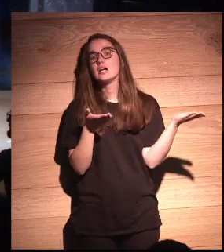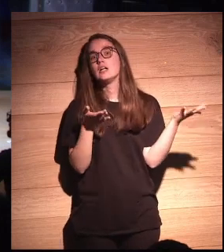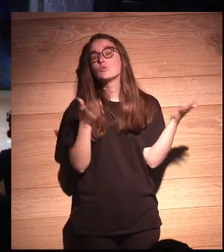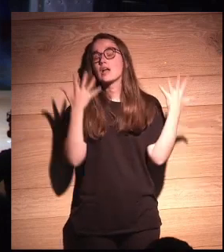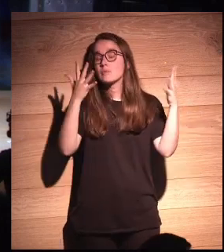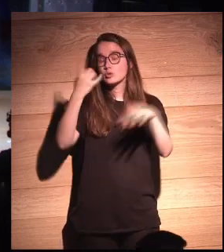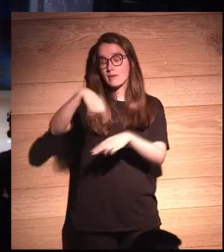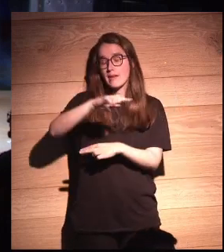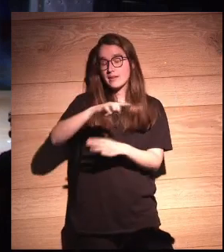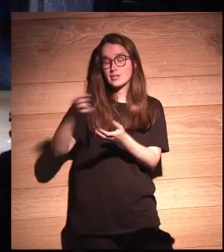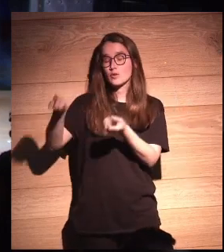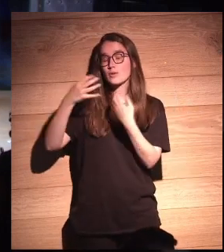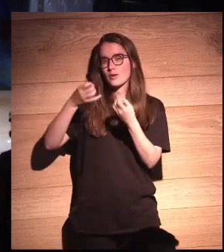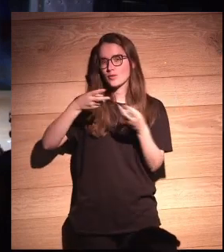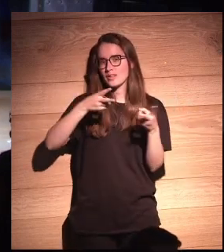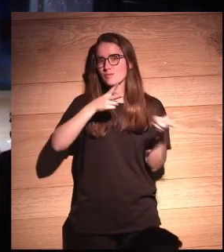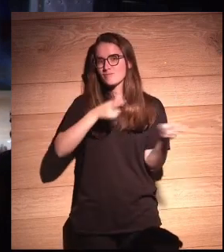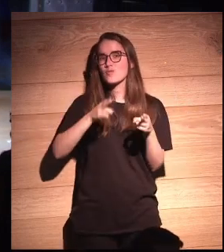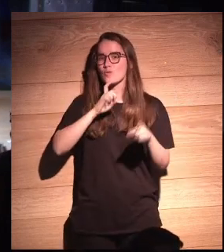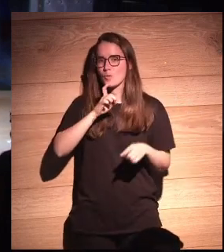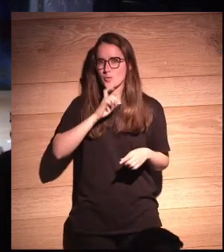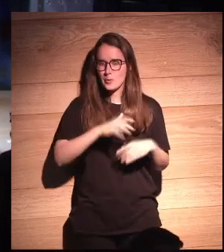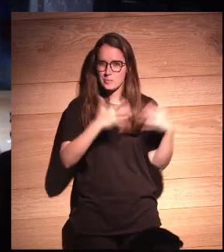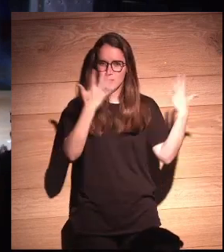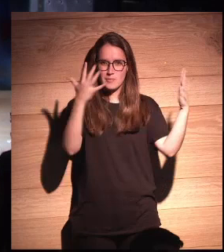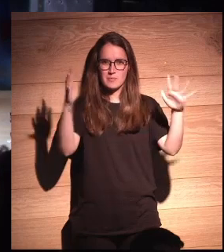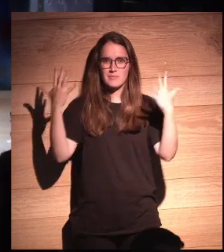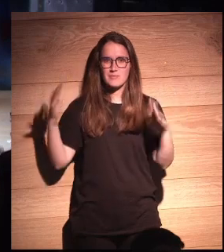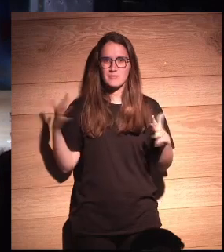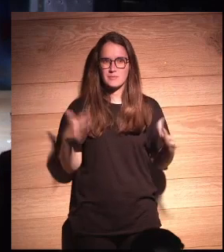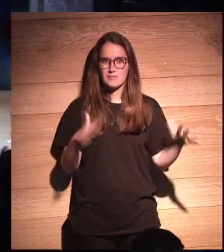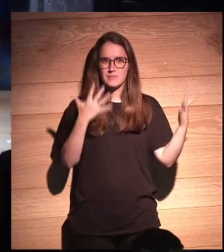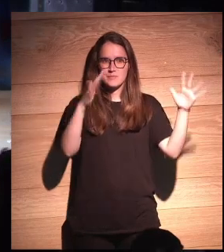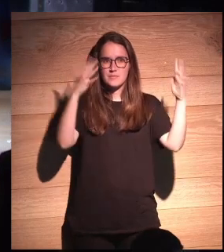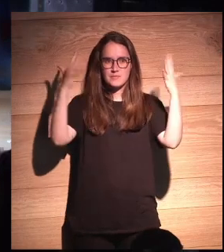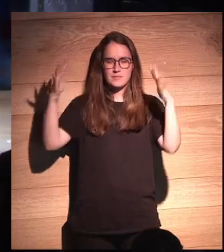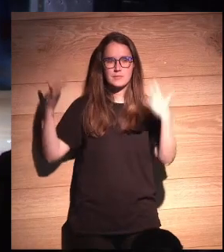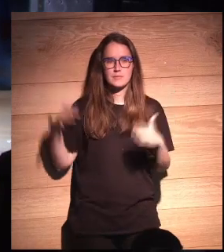un aplauso para ellas y nos van a contar cómo lo hicieron. Muchas